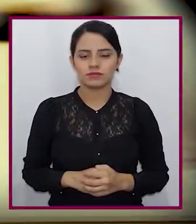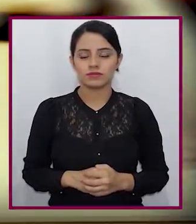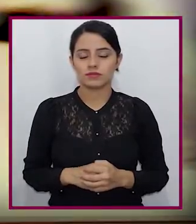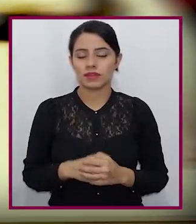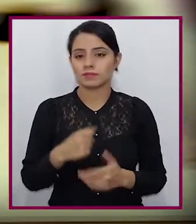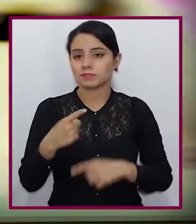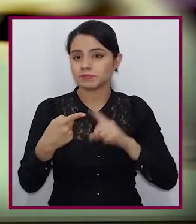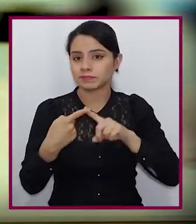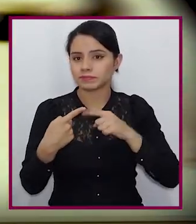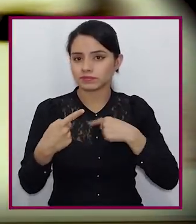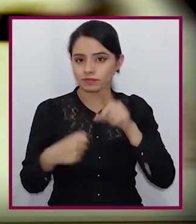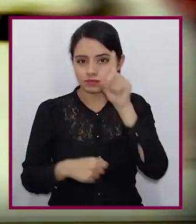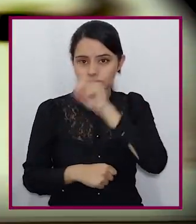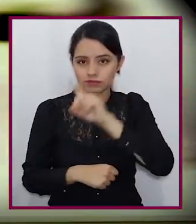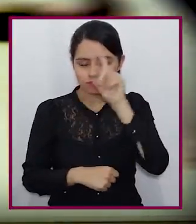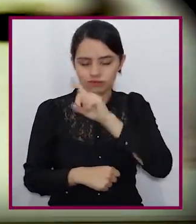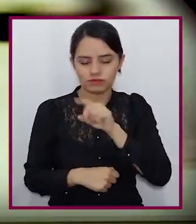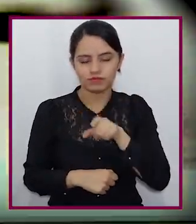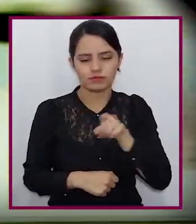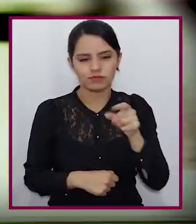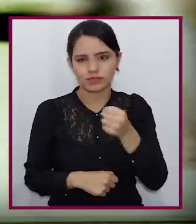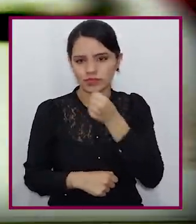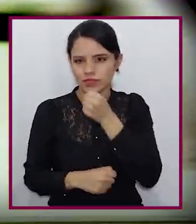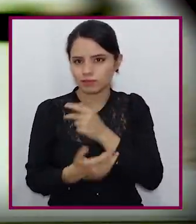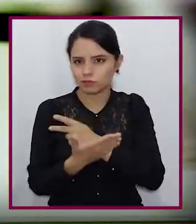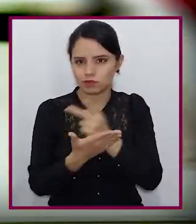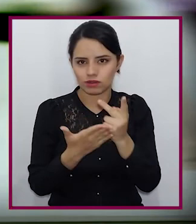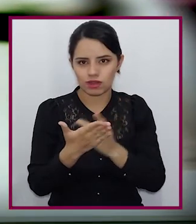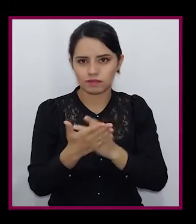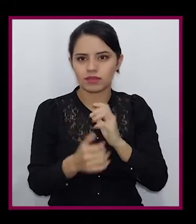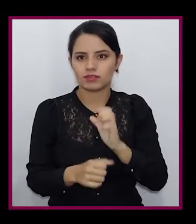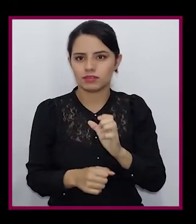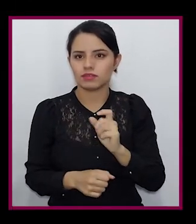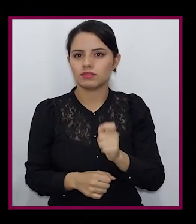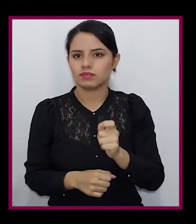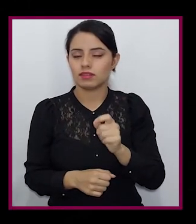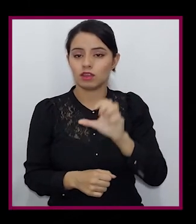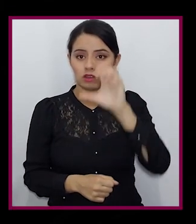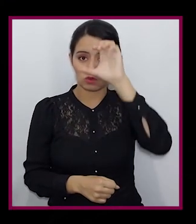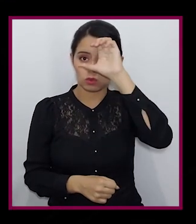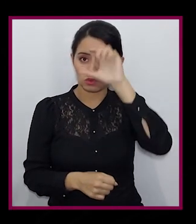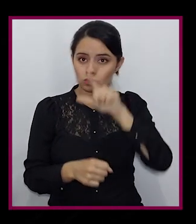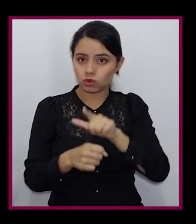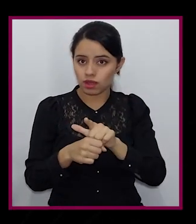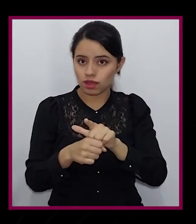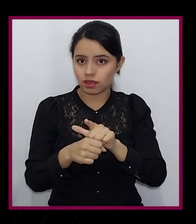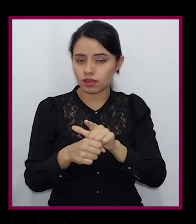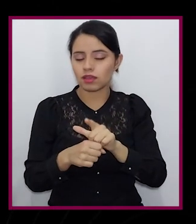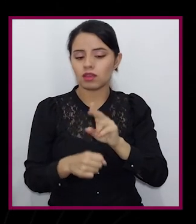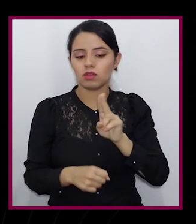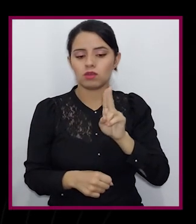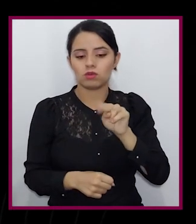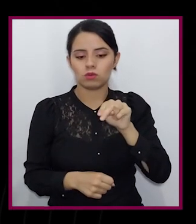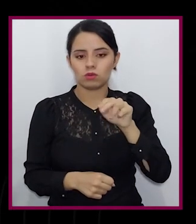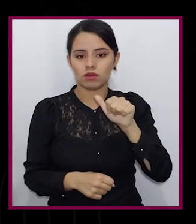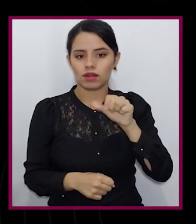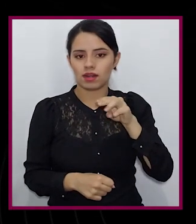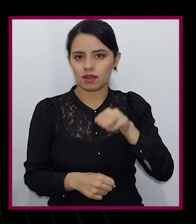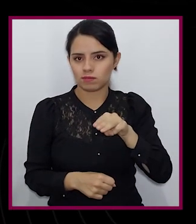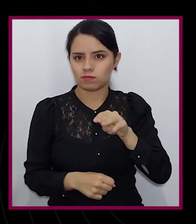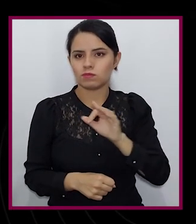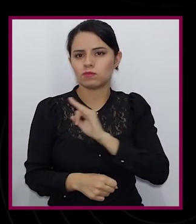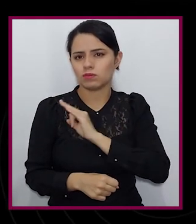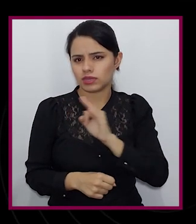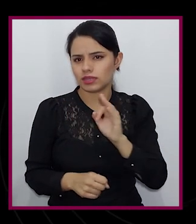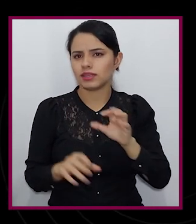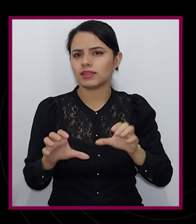Primero les quiero recomendar un super podcast, Podcast Cultura UNAM. Pueden tener acceso desde el sitio web o desde sus